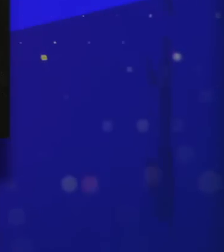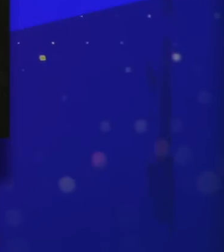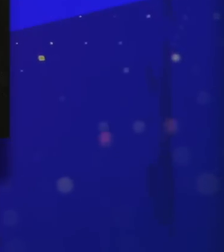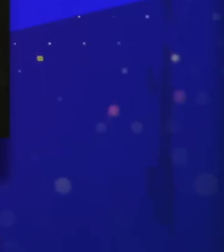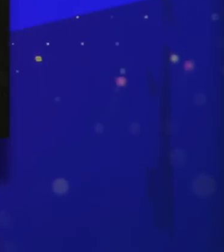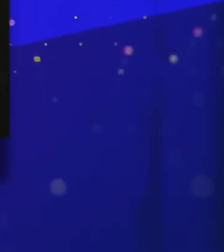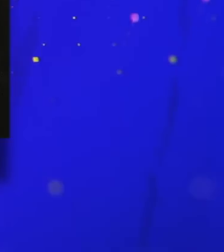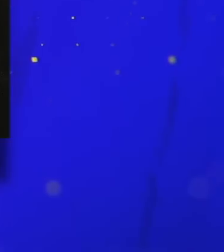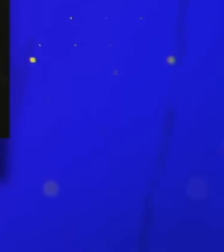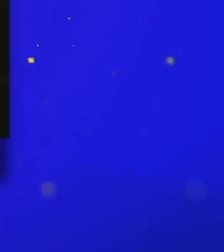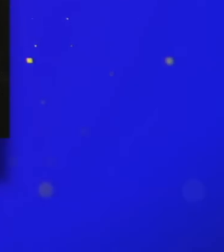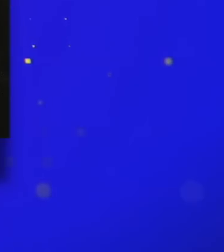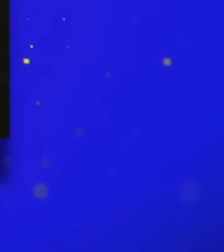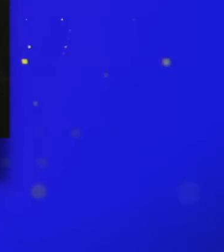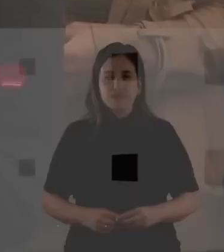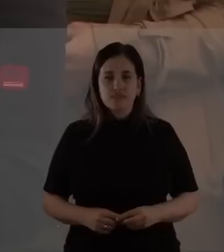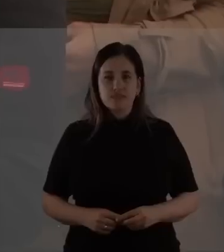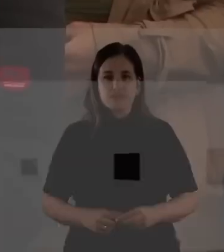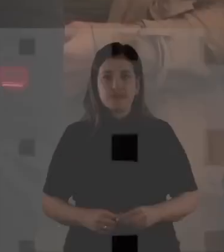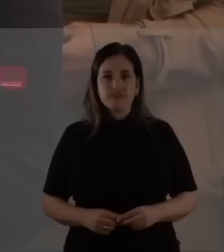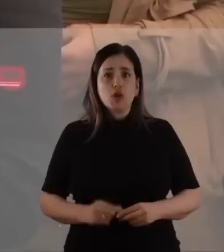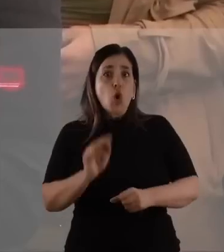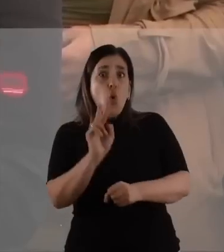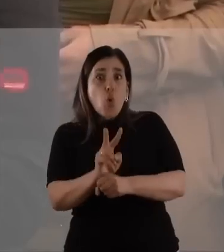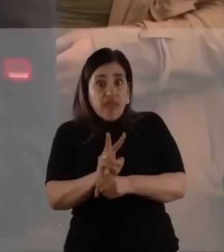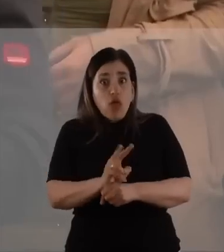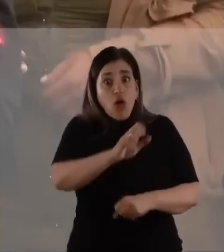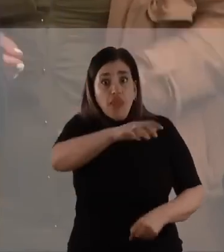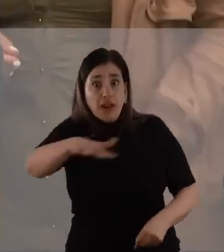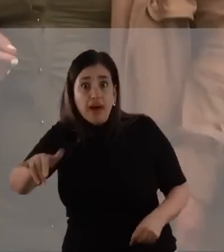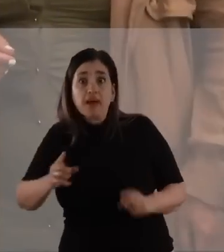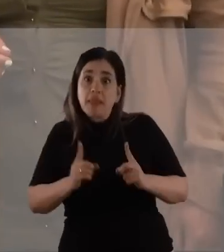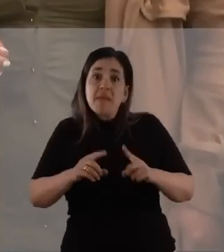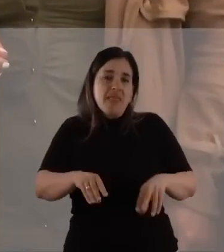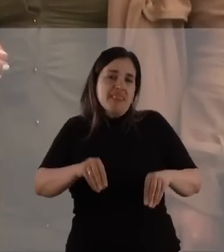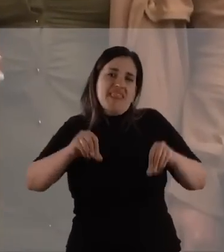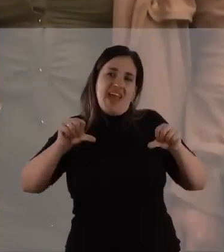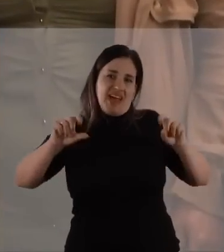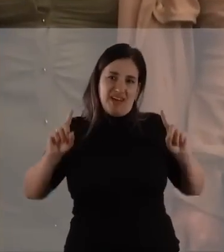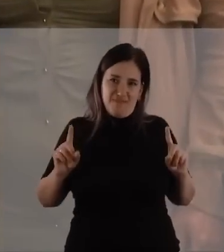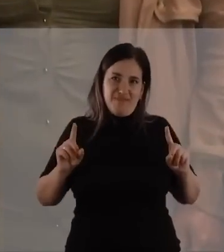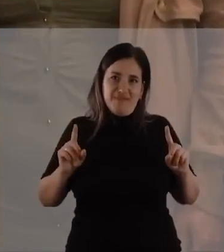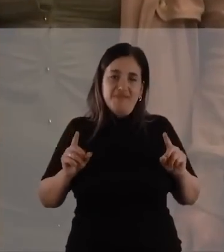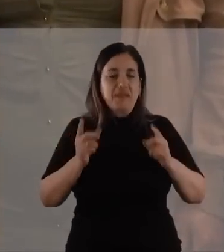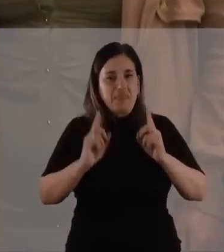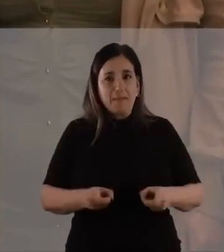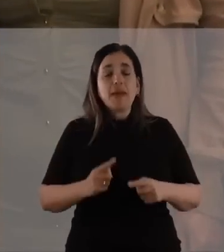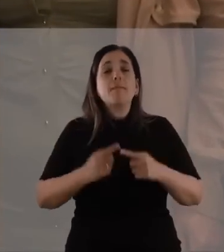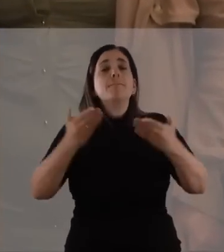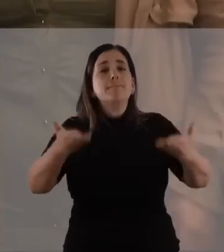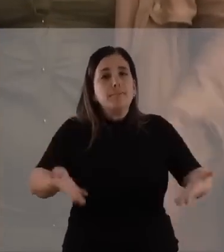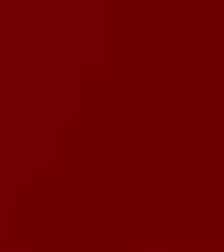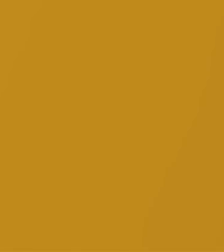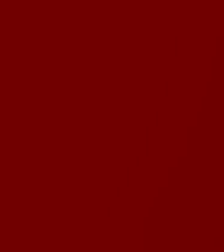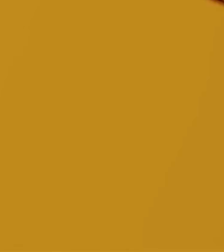operaciones y el alcance de sus contactos subraya la negligencia de haberlo instalado en el lugar que ocupaba demasiado cerca del presidente